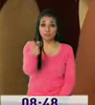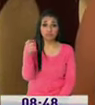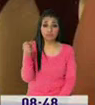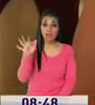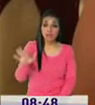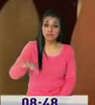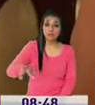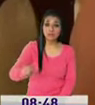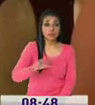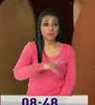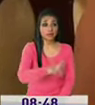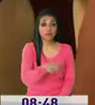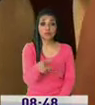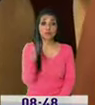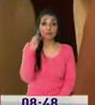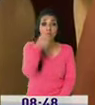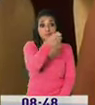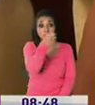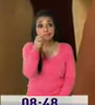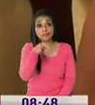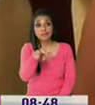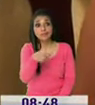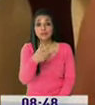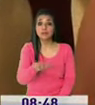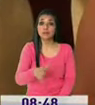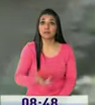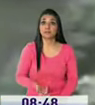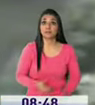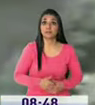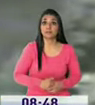La otra vez igual vino una mujer hasta aquí mismo, así abriéndome la